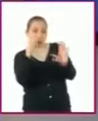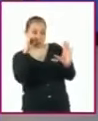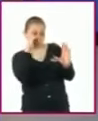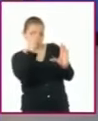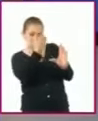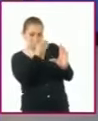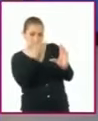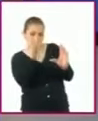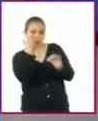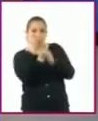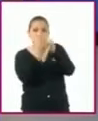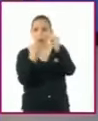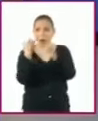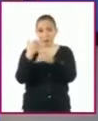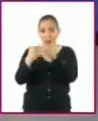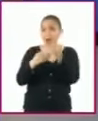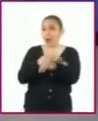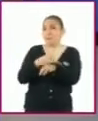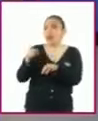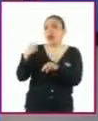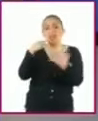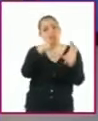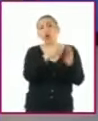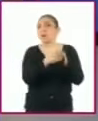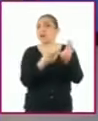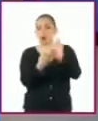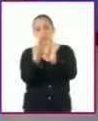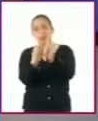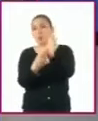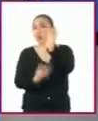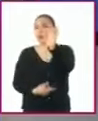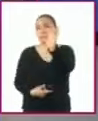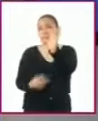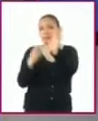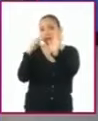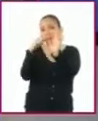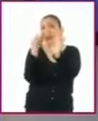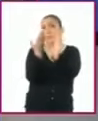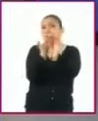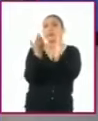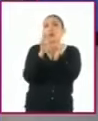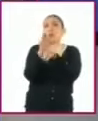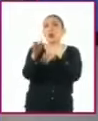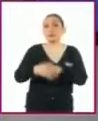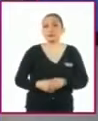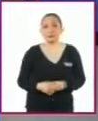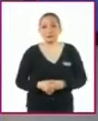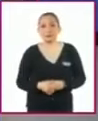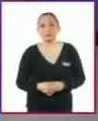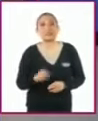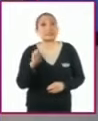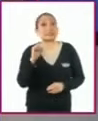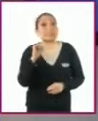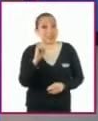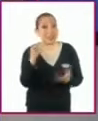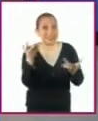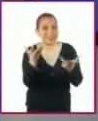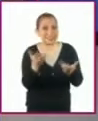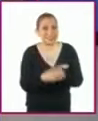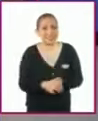detenidamente. Jueguen con su familia a adivinar a qué objeto pertenece el detalle que dibujaron. Sí,